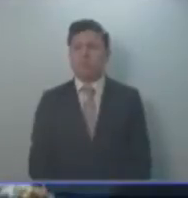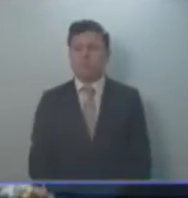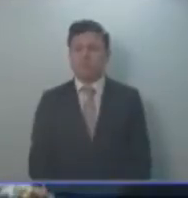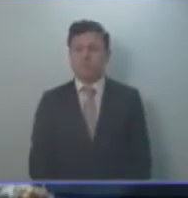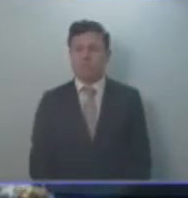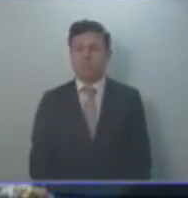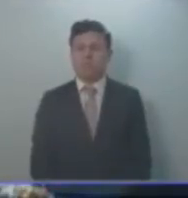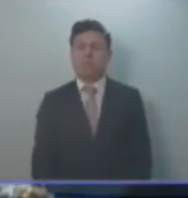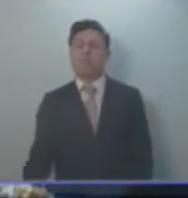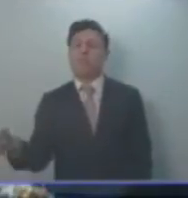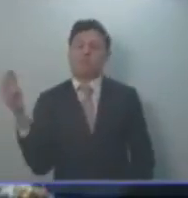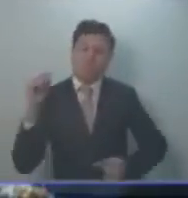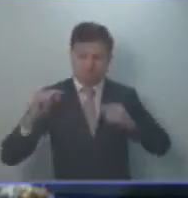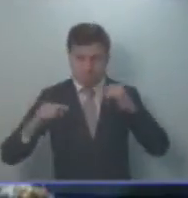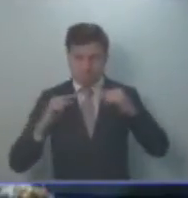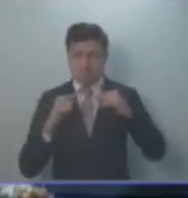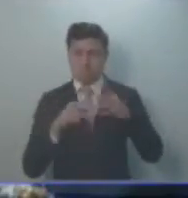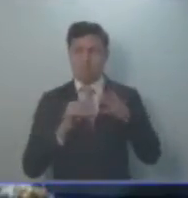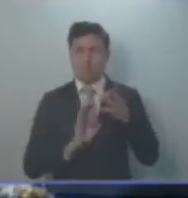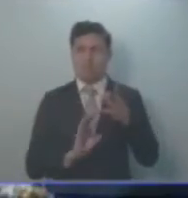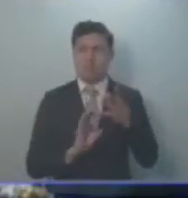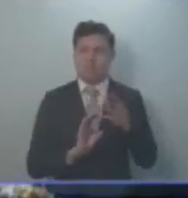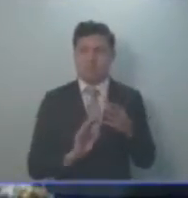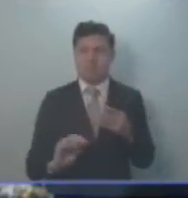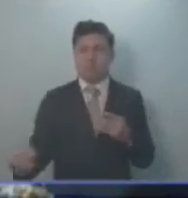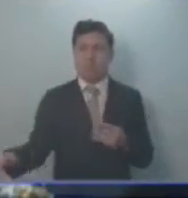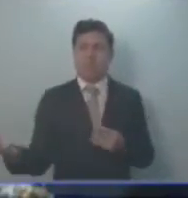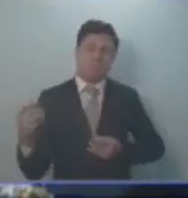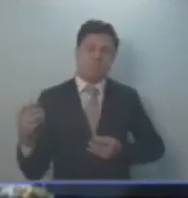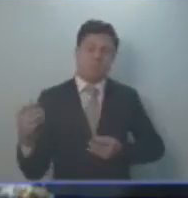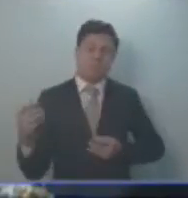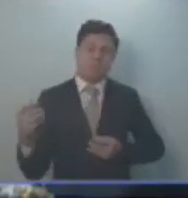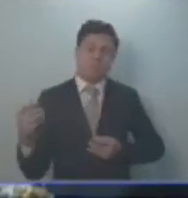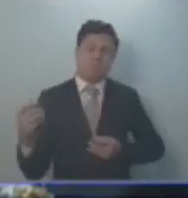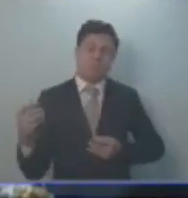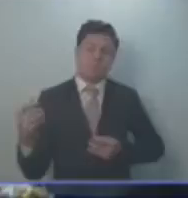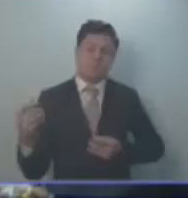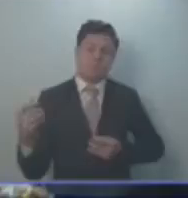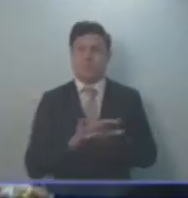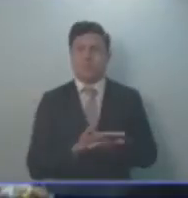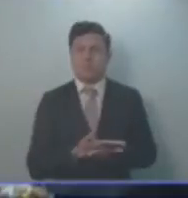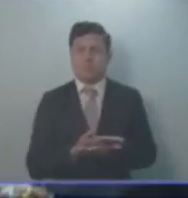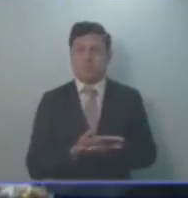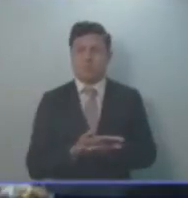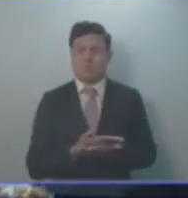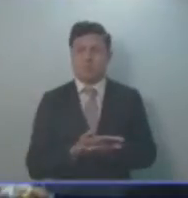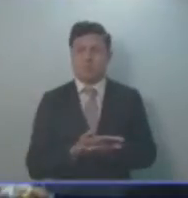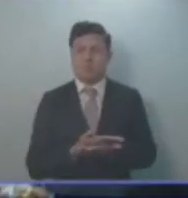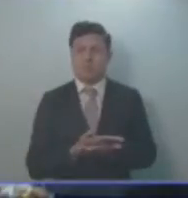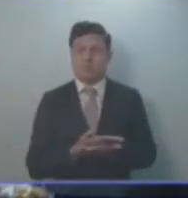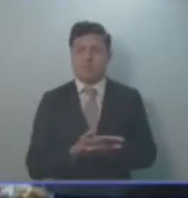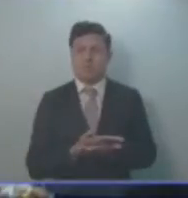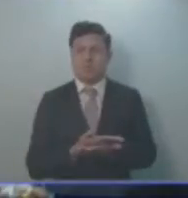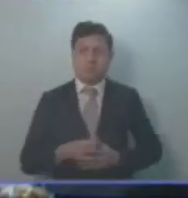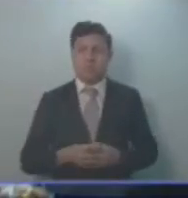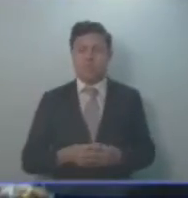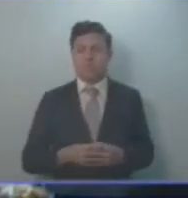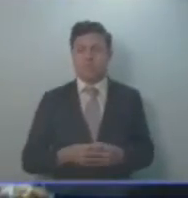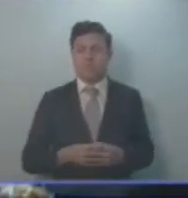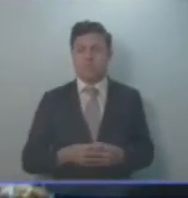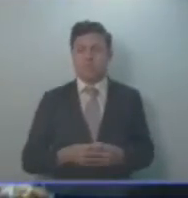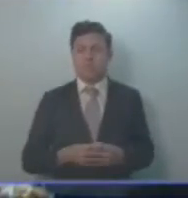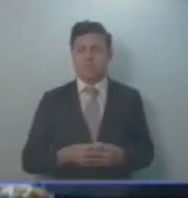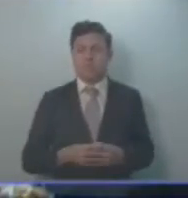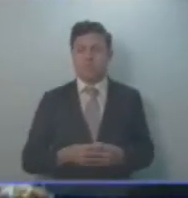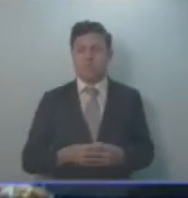En uso de sus facultades constitucionales y a iniciativa de los diputados, decretan las siguientes: